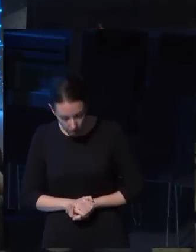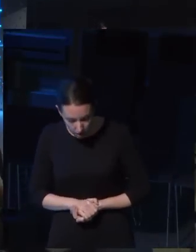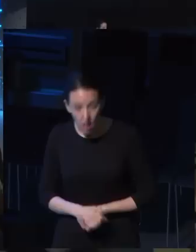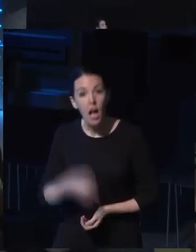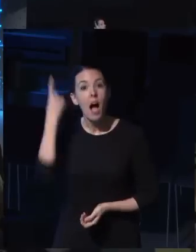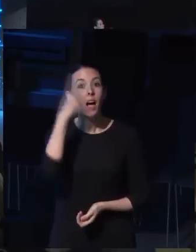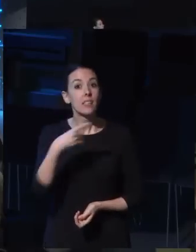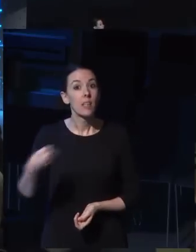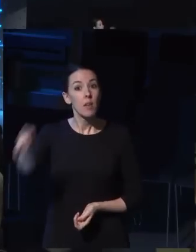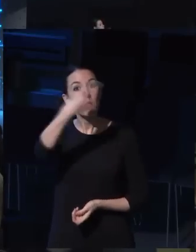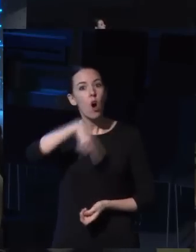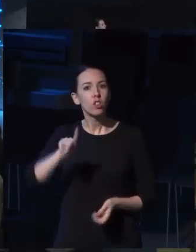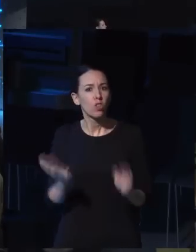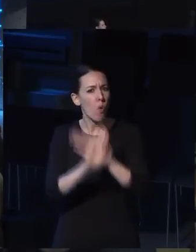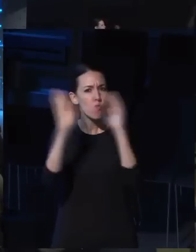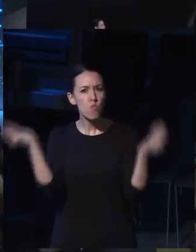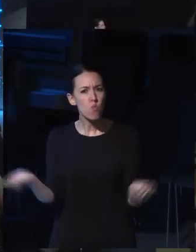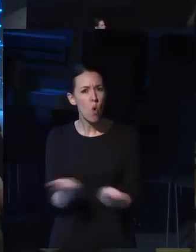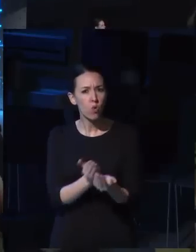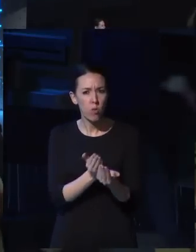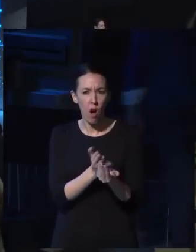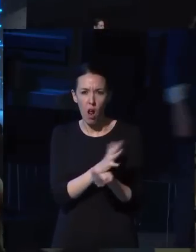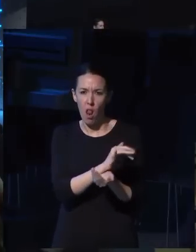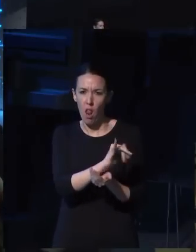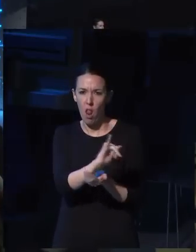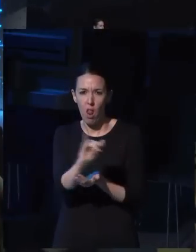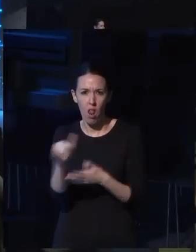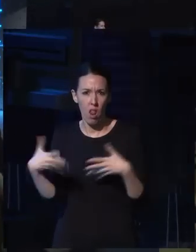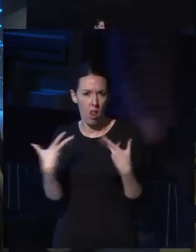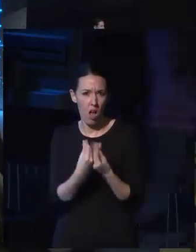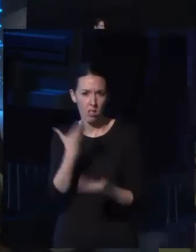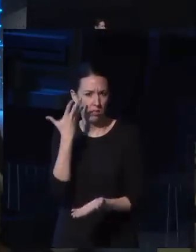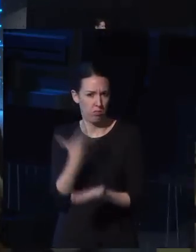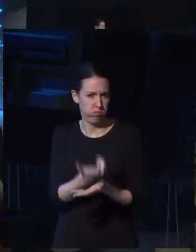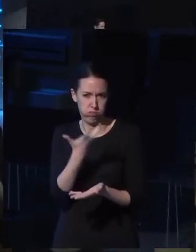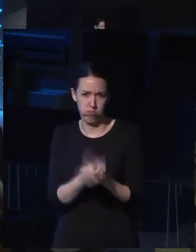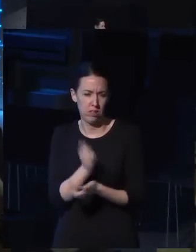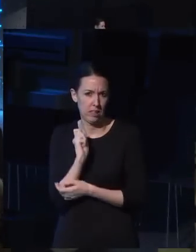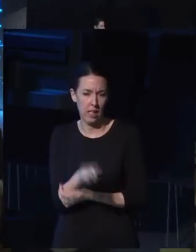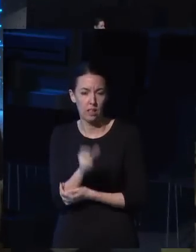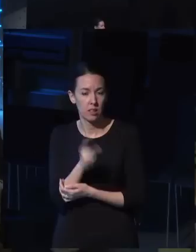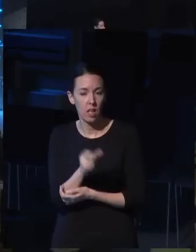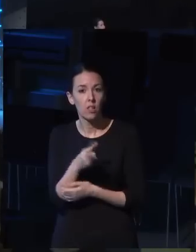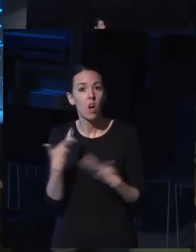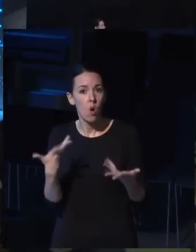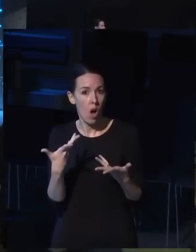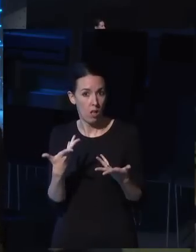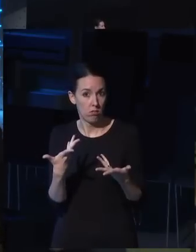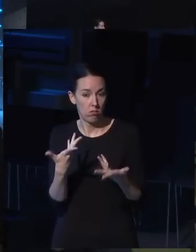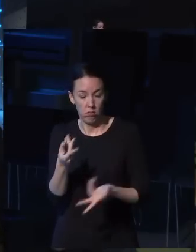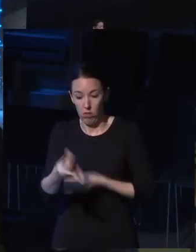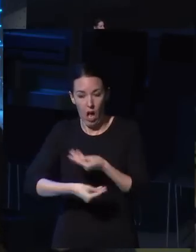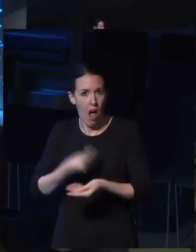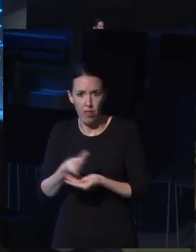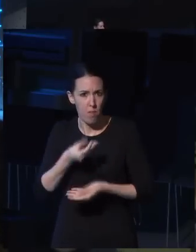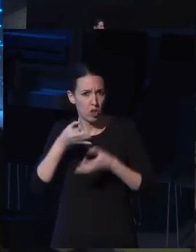Ya sabéis vosotros que el mundo está plagado de grabaciones constantemente. O sea, las hacemos